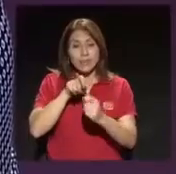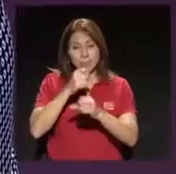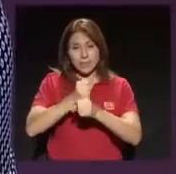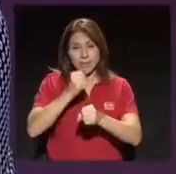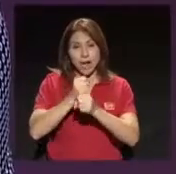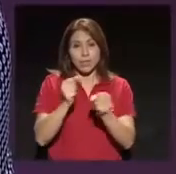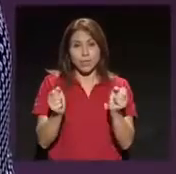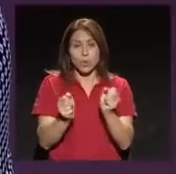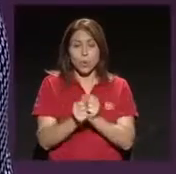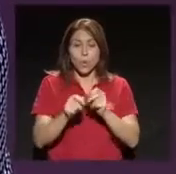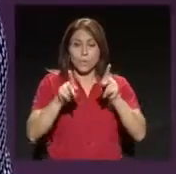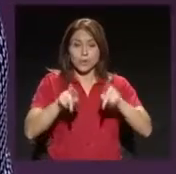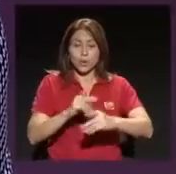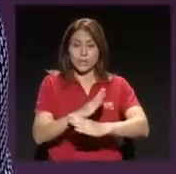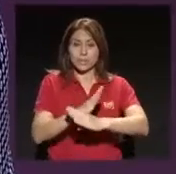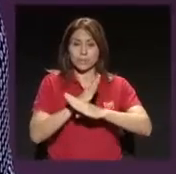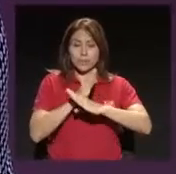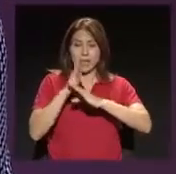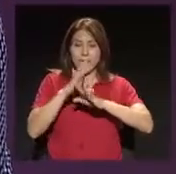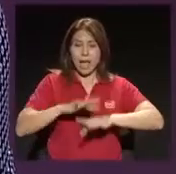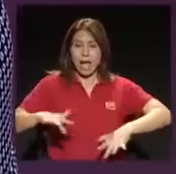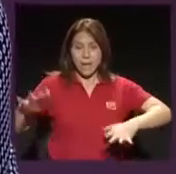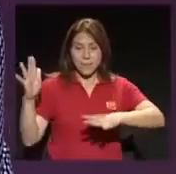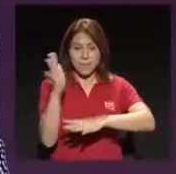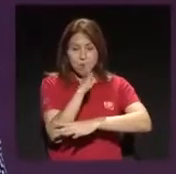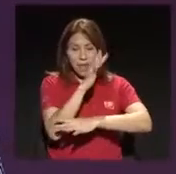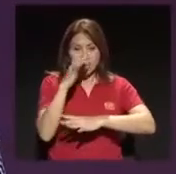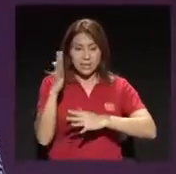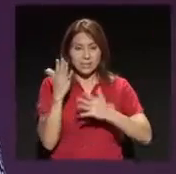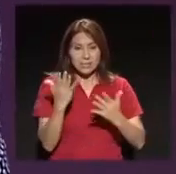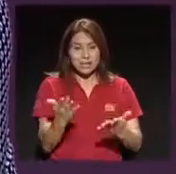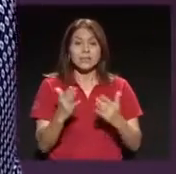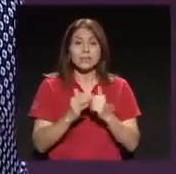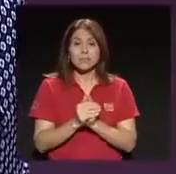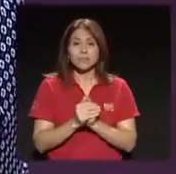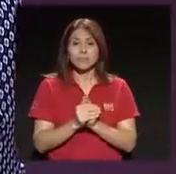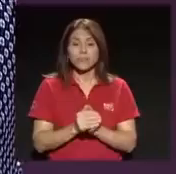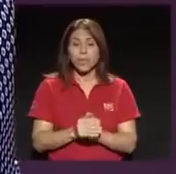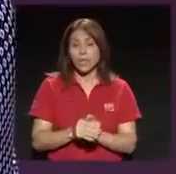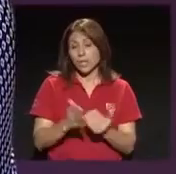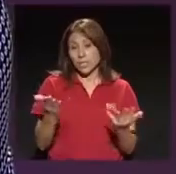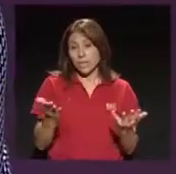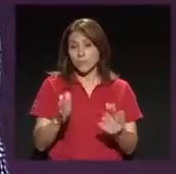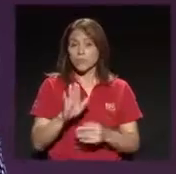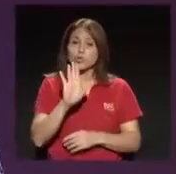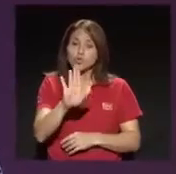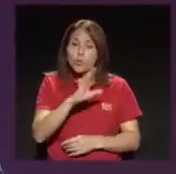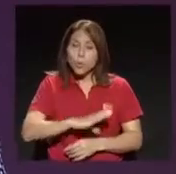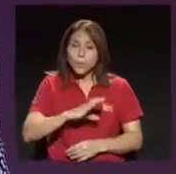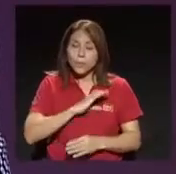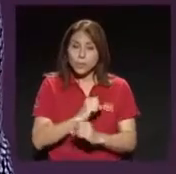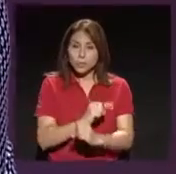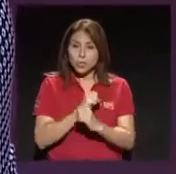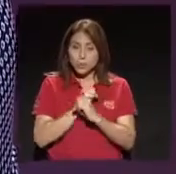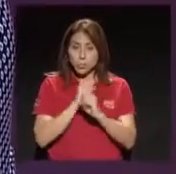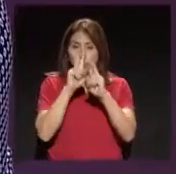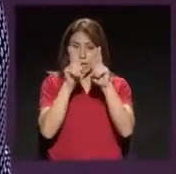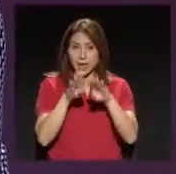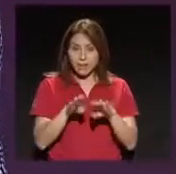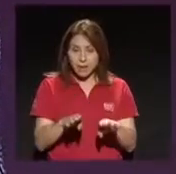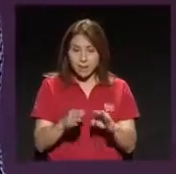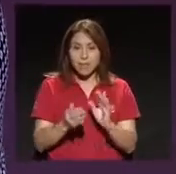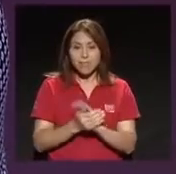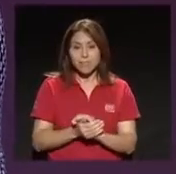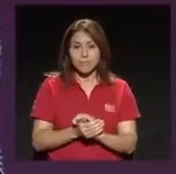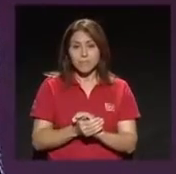activistas ambientalistas, ¿verdad? Y su comportamiento seguro en la red, el análisis